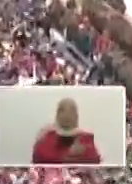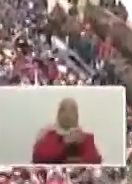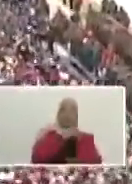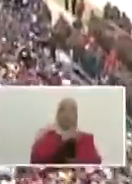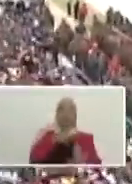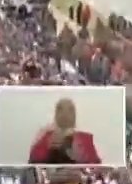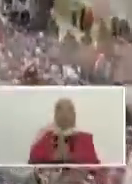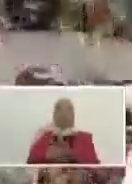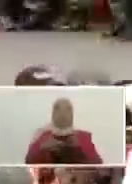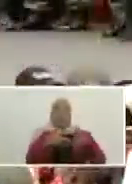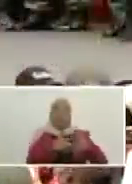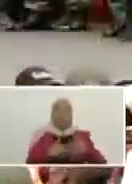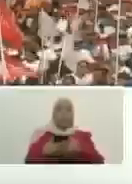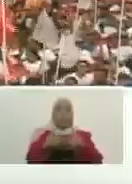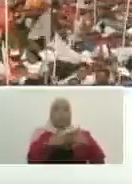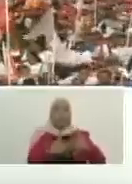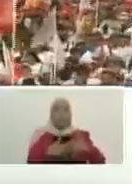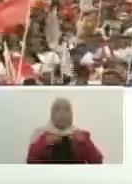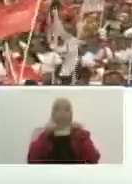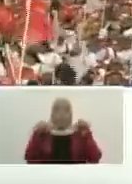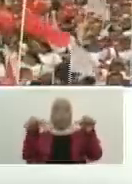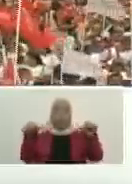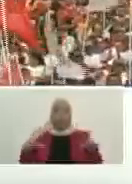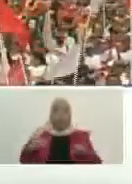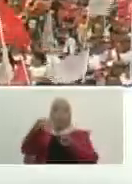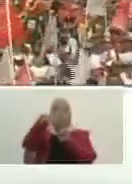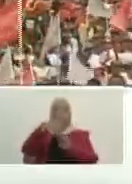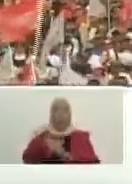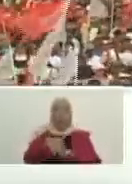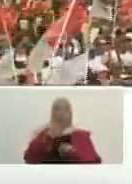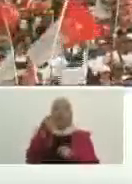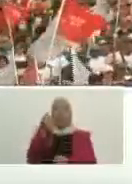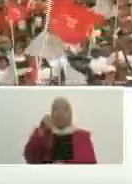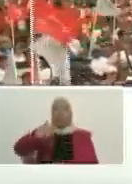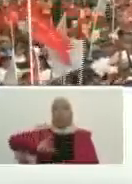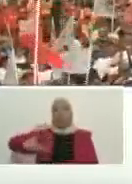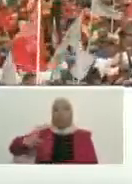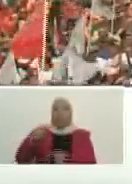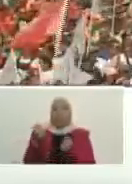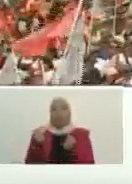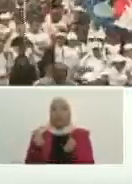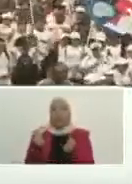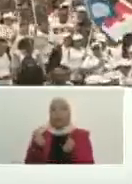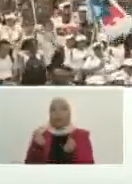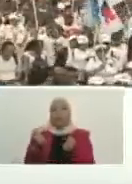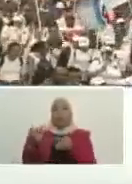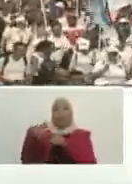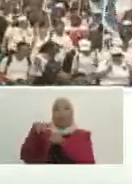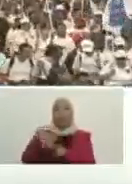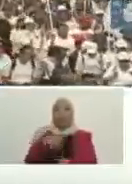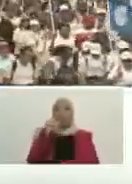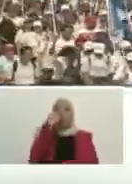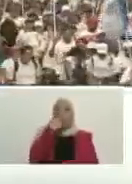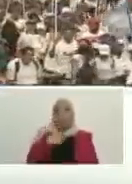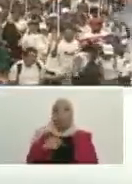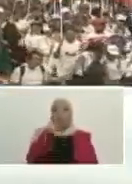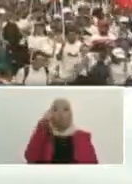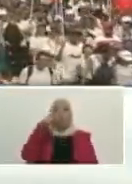imperialista, contra el modelo de dominación de la oligarquía, para entonces expoliadora de un pueblo.